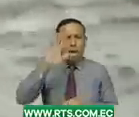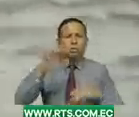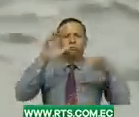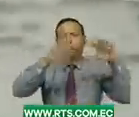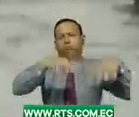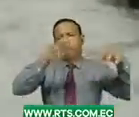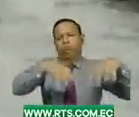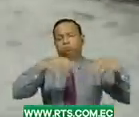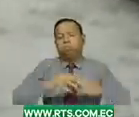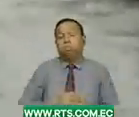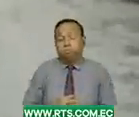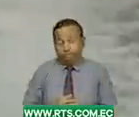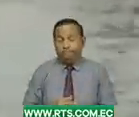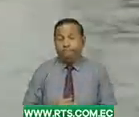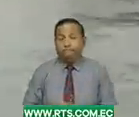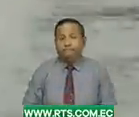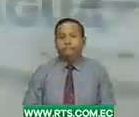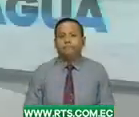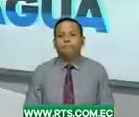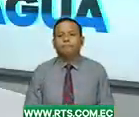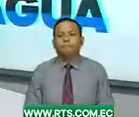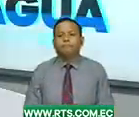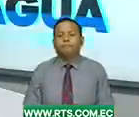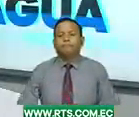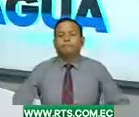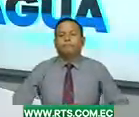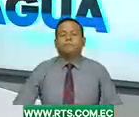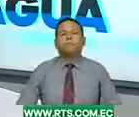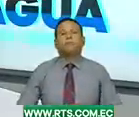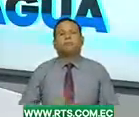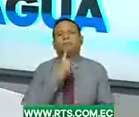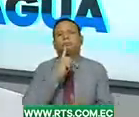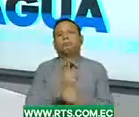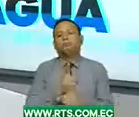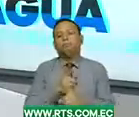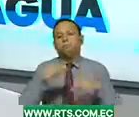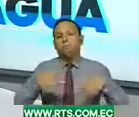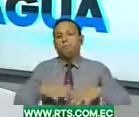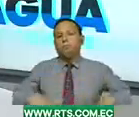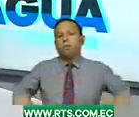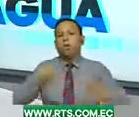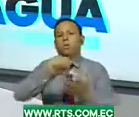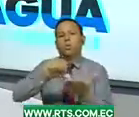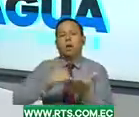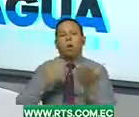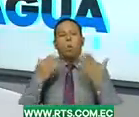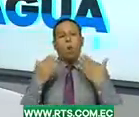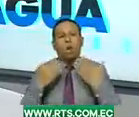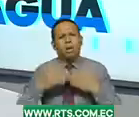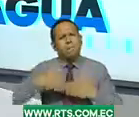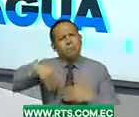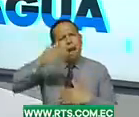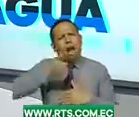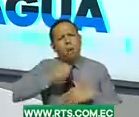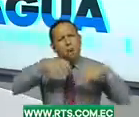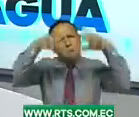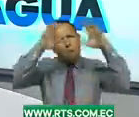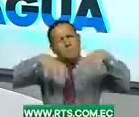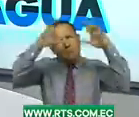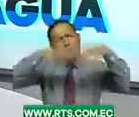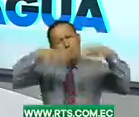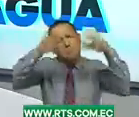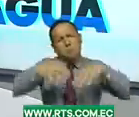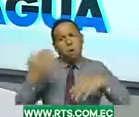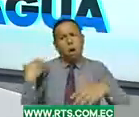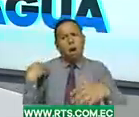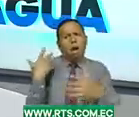Informó Jorge Salazar. En efecto, Guayaquil soportó la lluvia más fuerte en décadas, que por